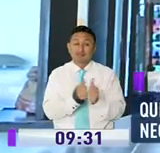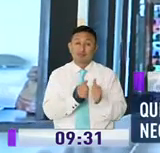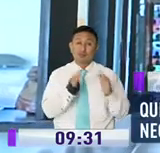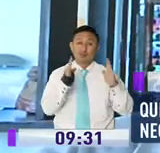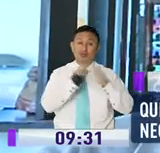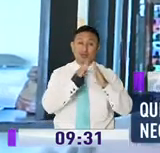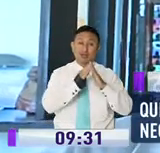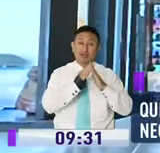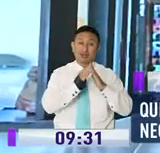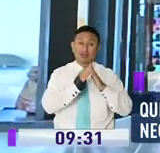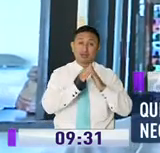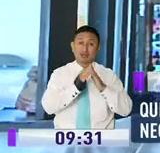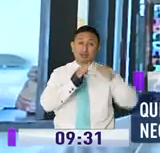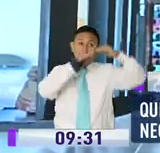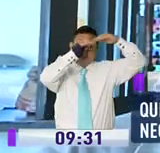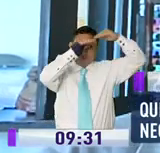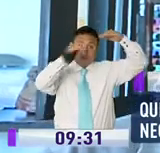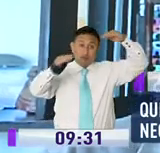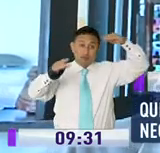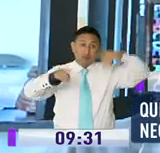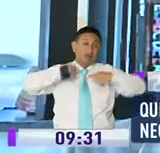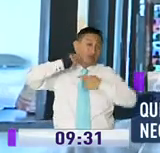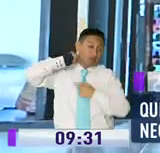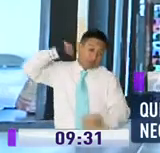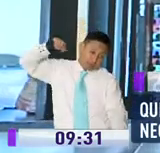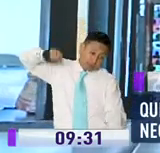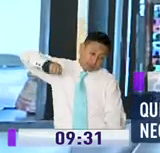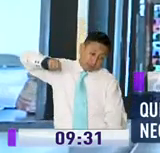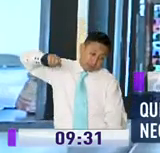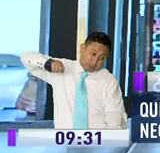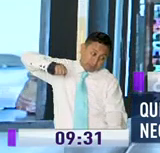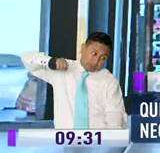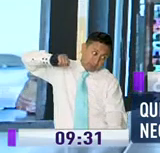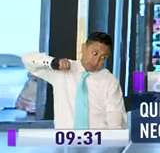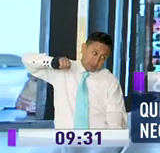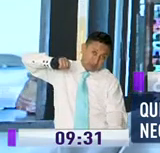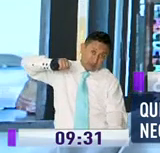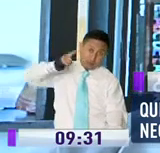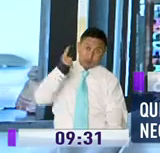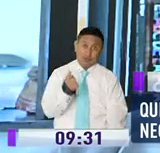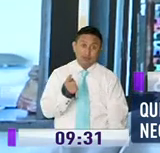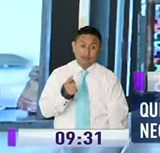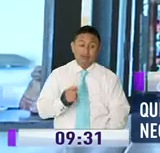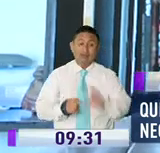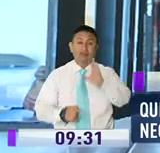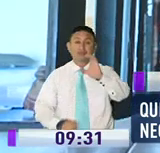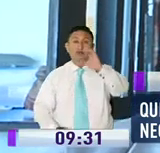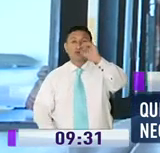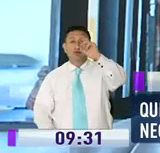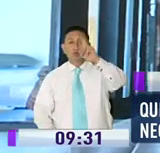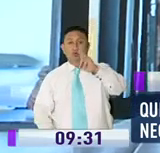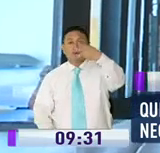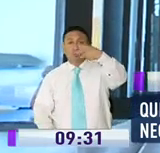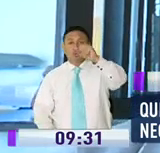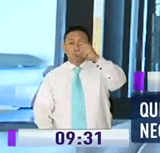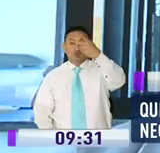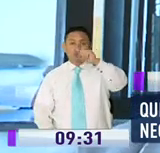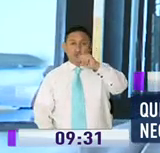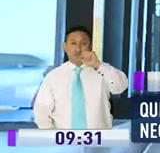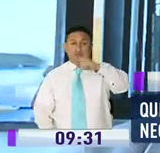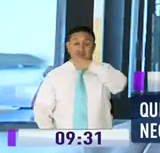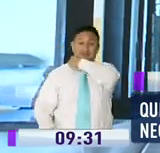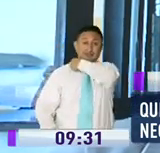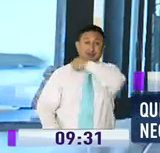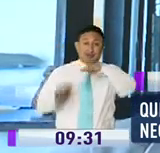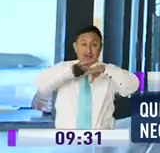casa, debajo de un zinc y amarrado con una cuerda. Recibimos también un cuchucho. El cuchucho tiene quemado su